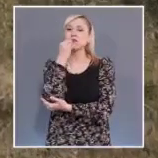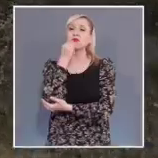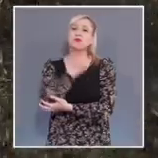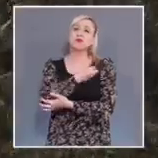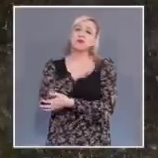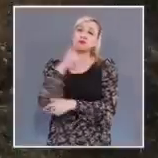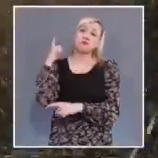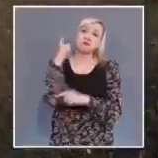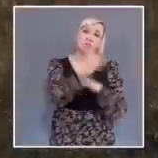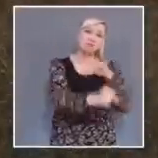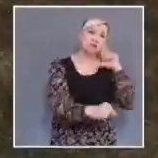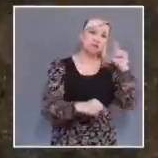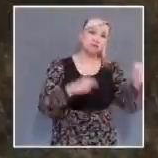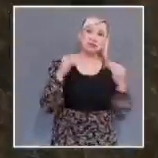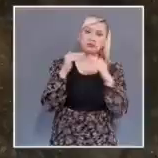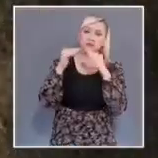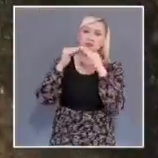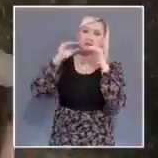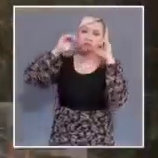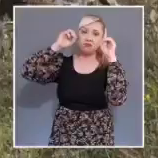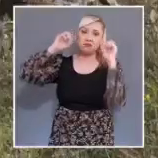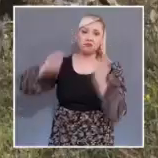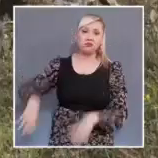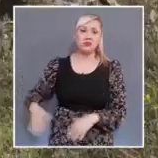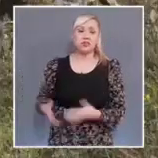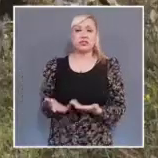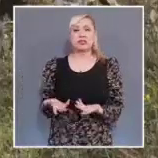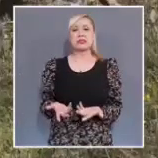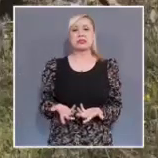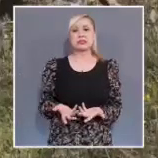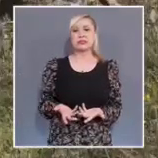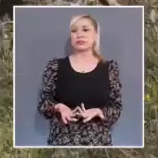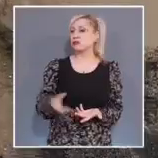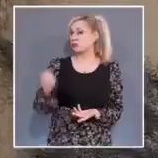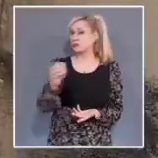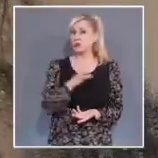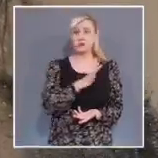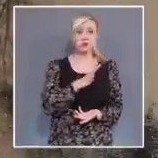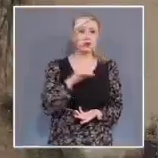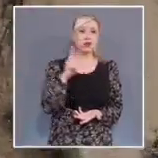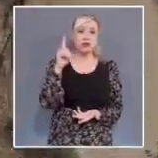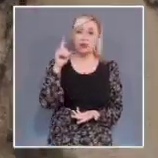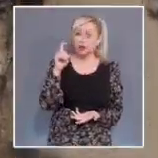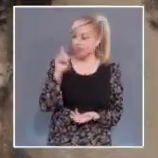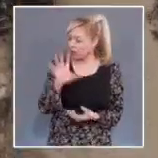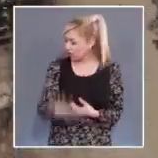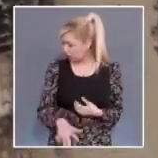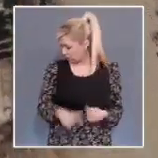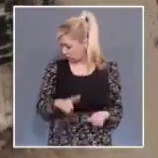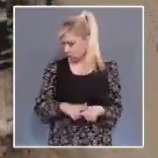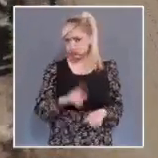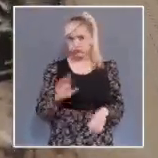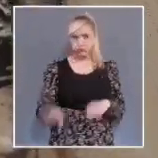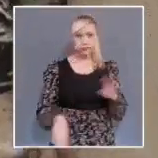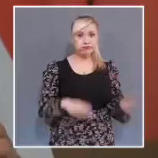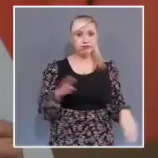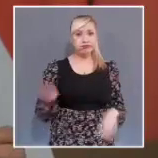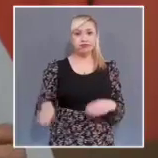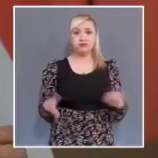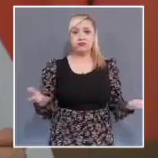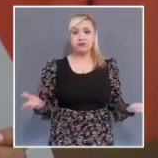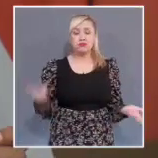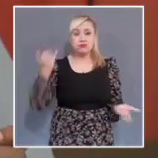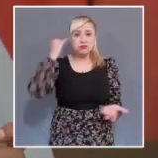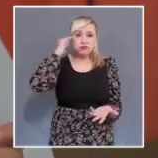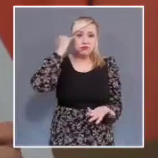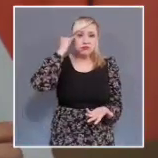destrucción ambiental ha propiciado daños irreversibles en el medio ambiente y el desplazamiento forzado de las comunidades indígenas de la zona.